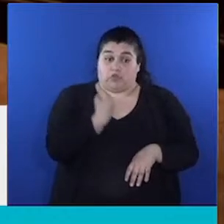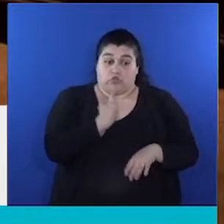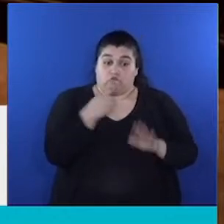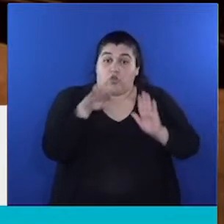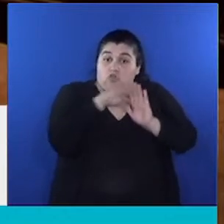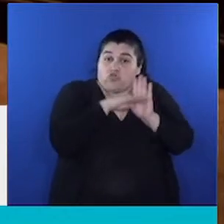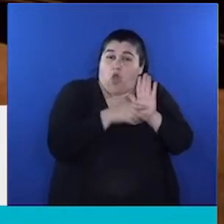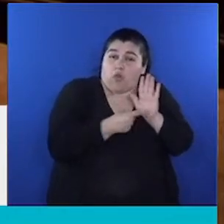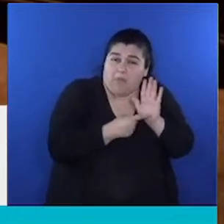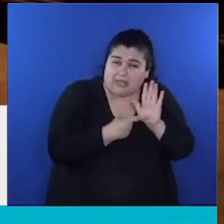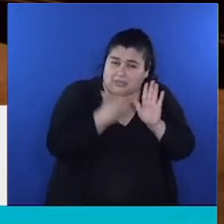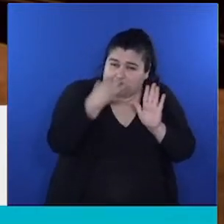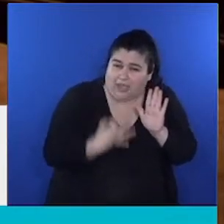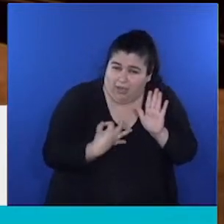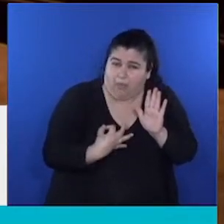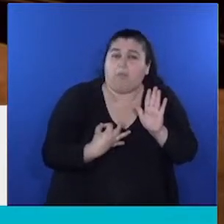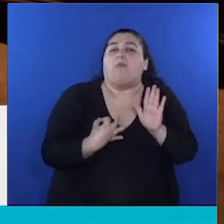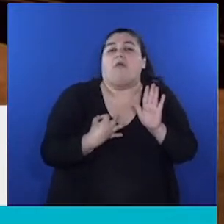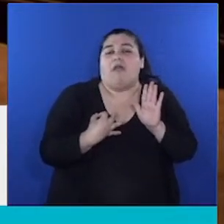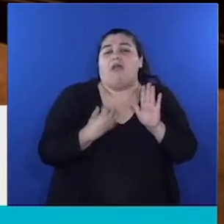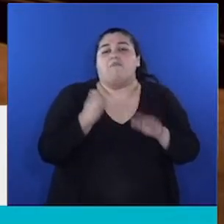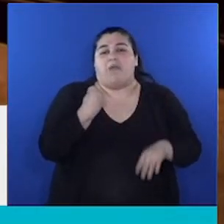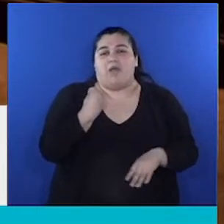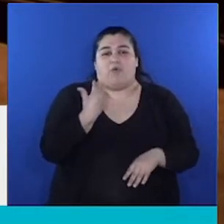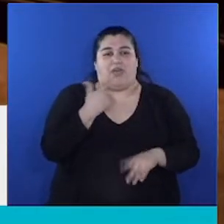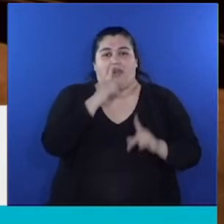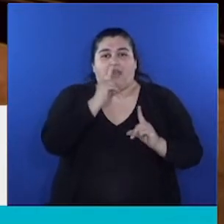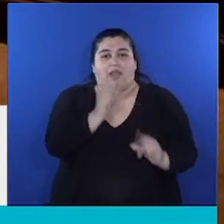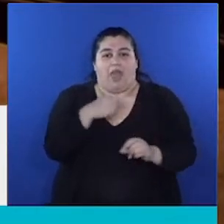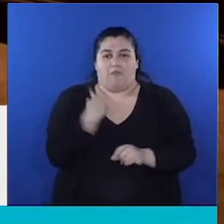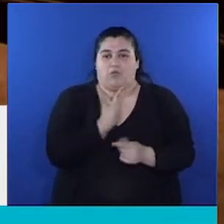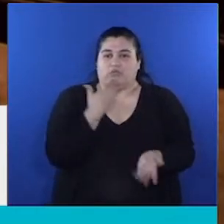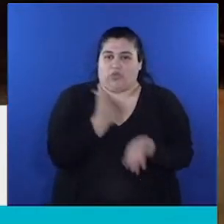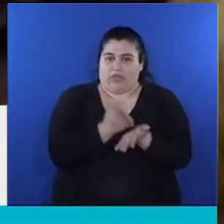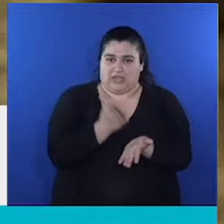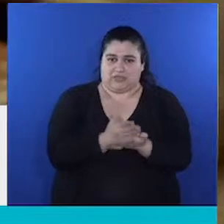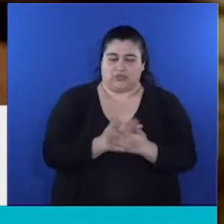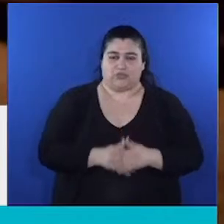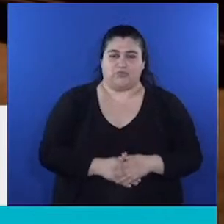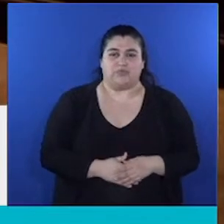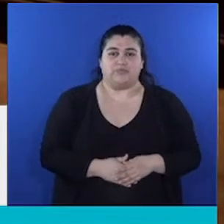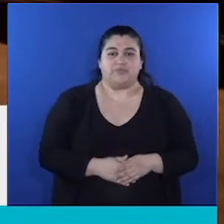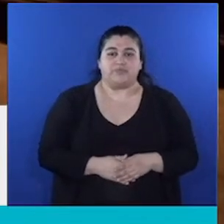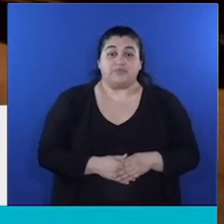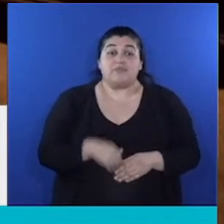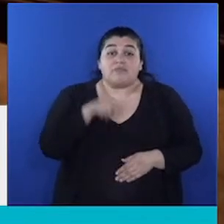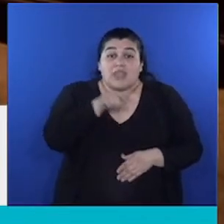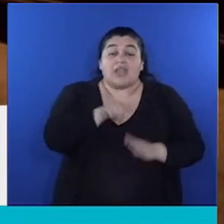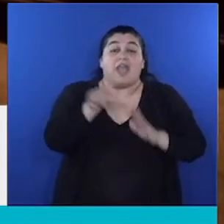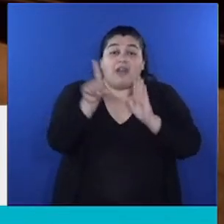vigente necesaria para poder también reclamar nuestros derechos. Esta ley